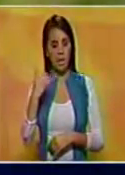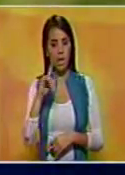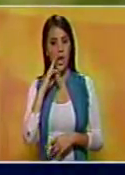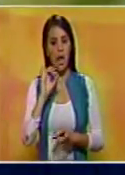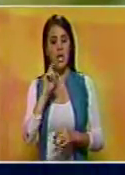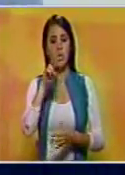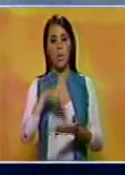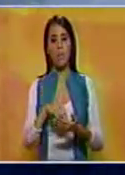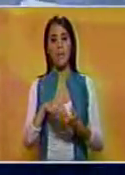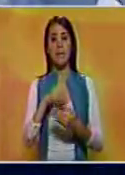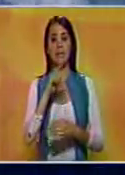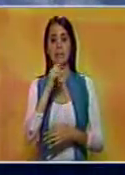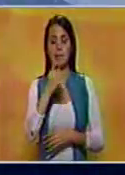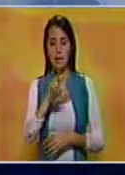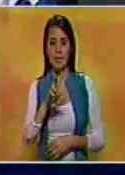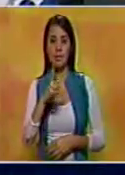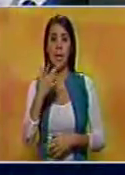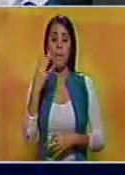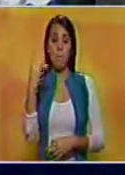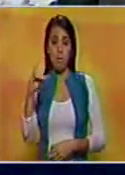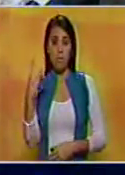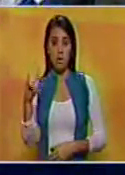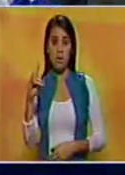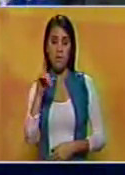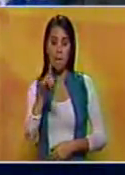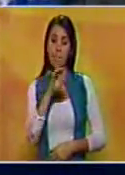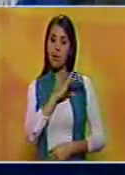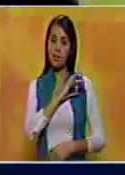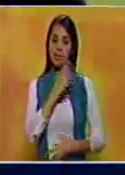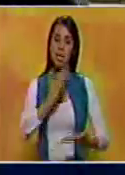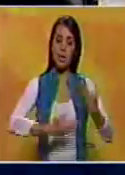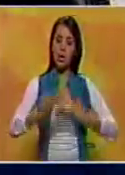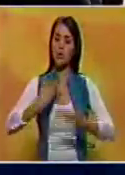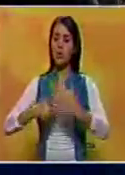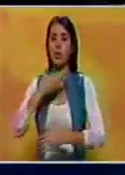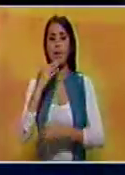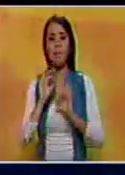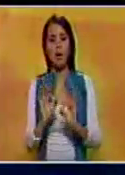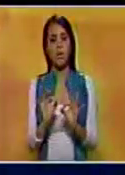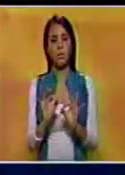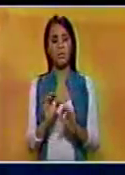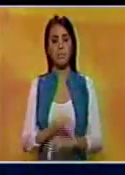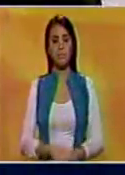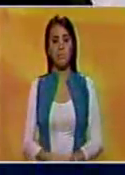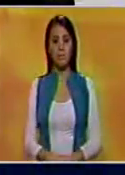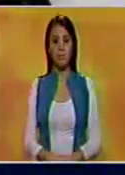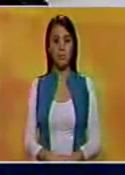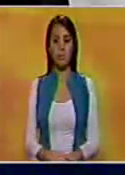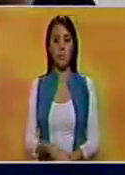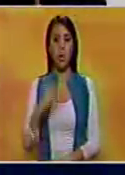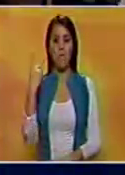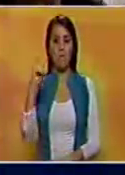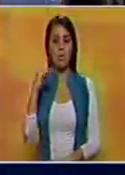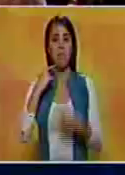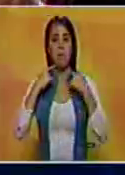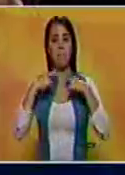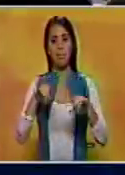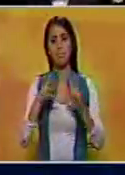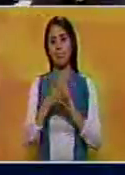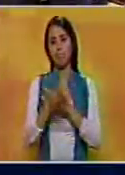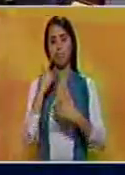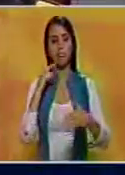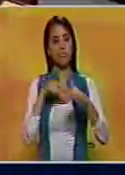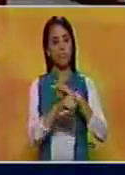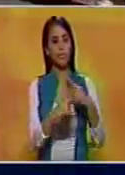en 2013 por Bolivia para Chile negociar una salida al Océano Pacífico. Bolivia perdió un acceso a esta